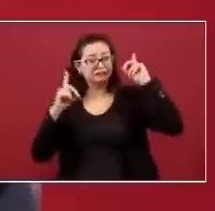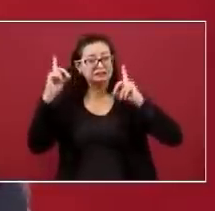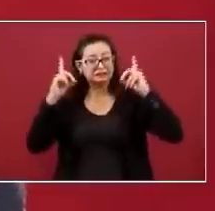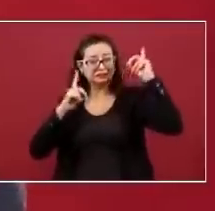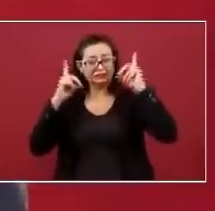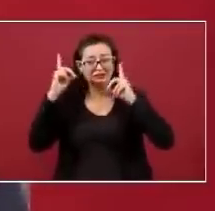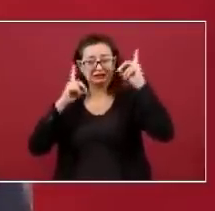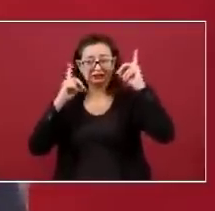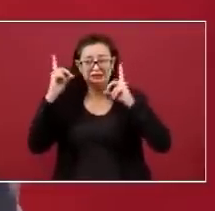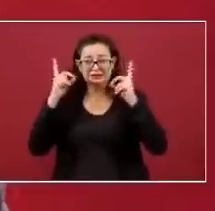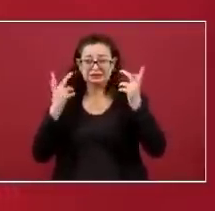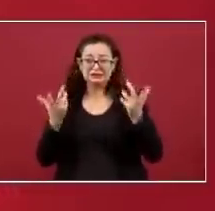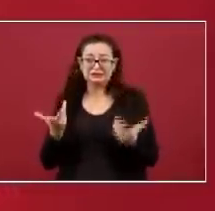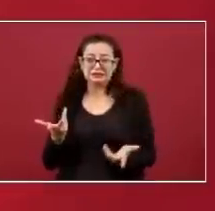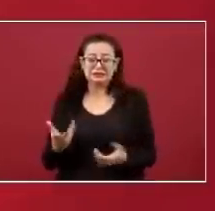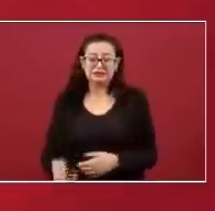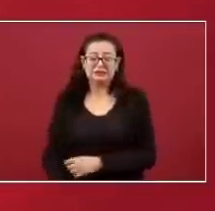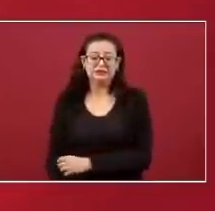Es como para decirles